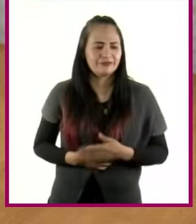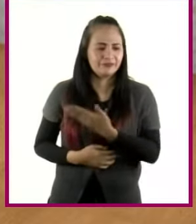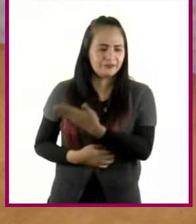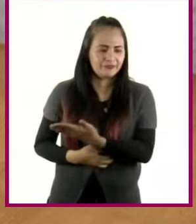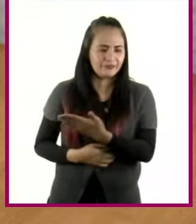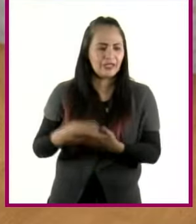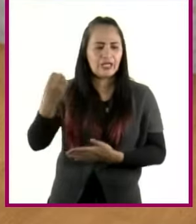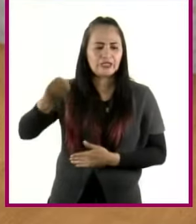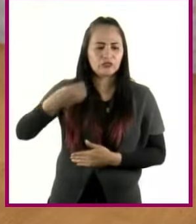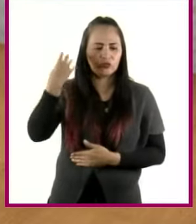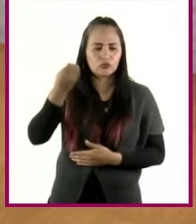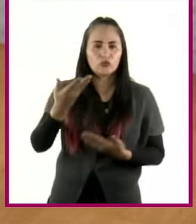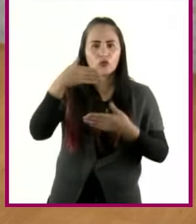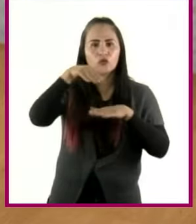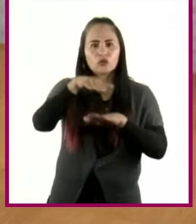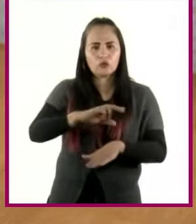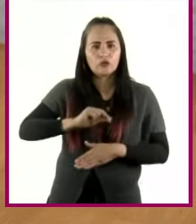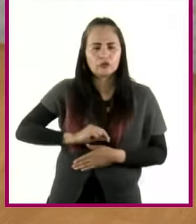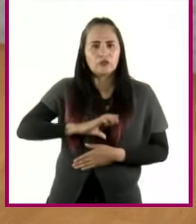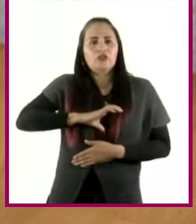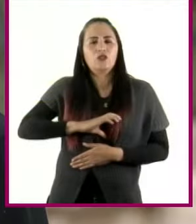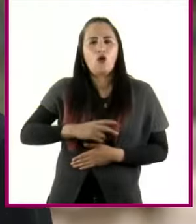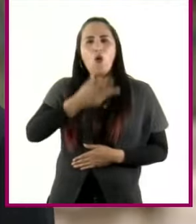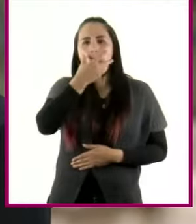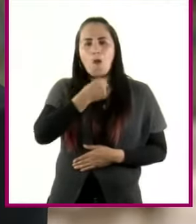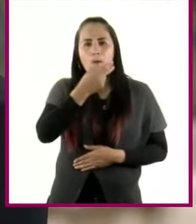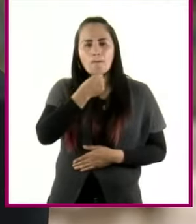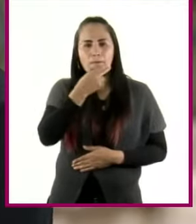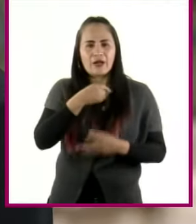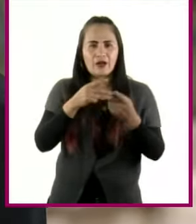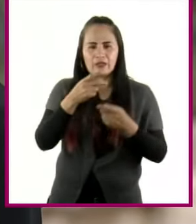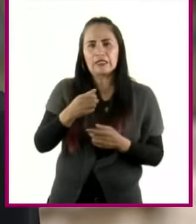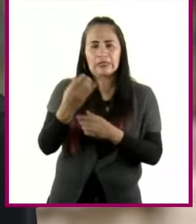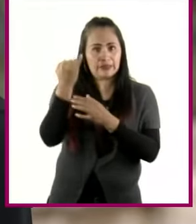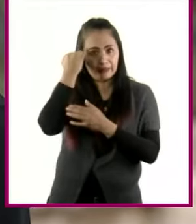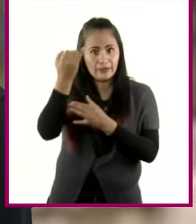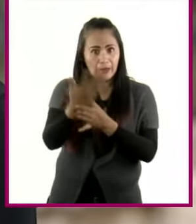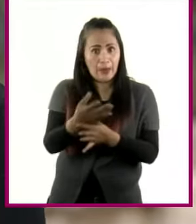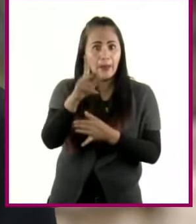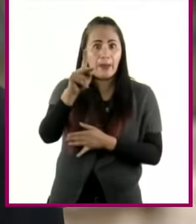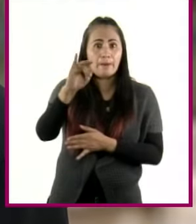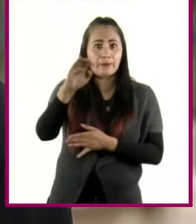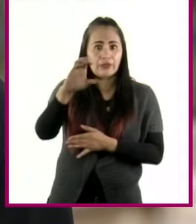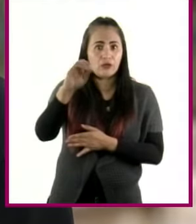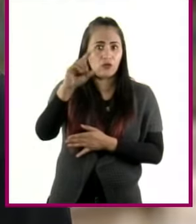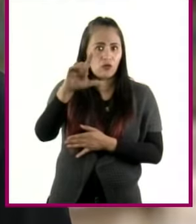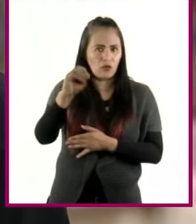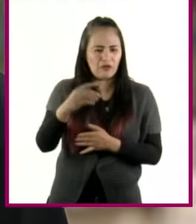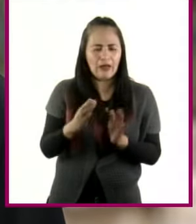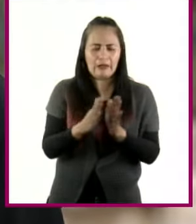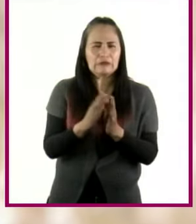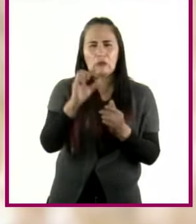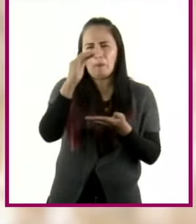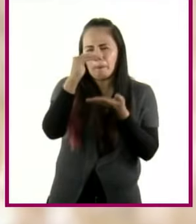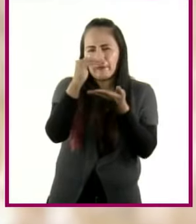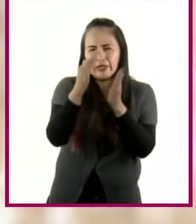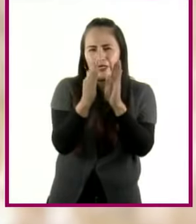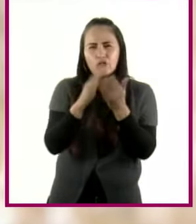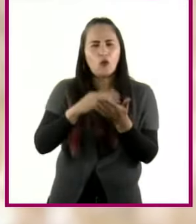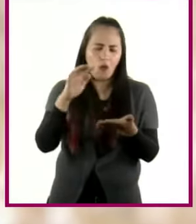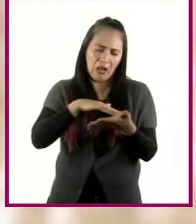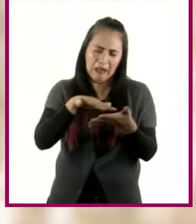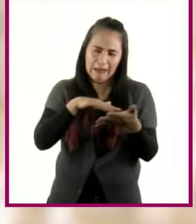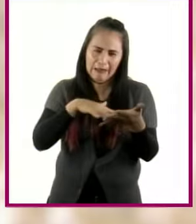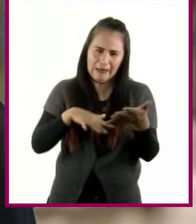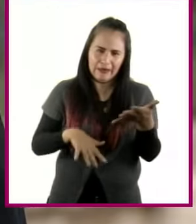Discurso sobre la dignidad del hombre de Pico de la Mirandola. Súper bien. Es pequeñito. Seguro me lo echo en una sentada. ¿Y ahora qué